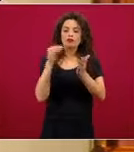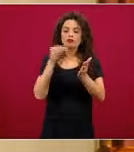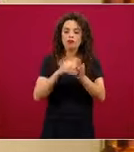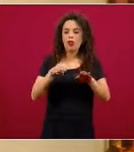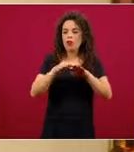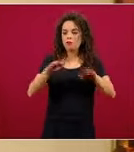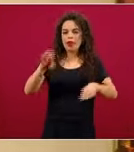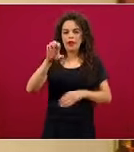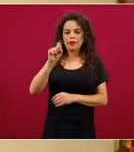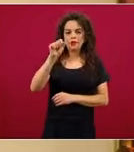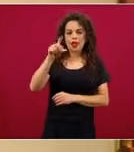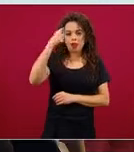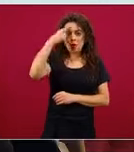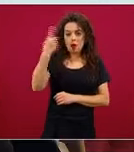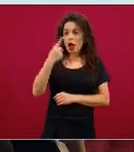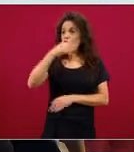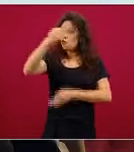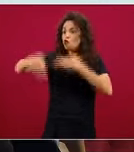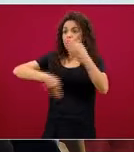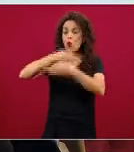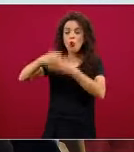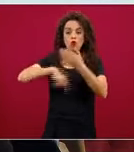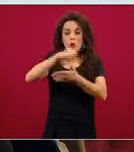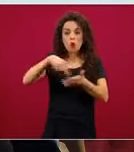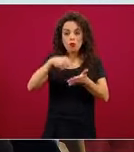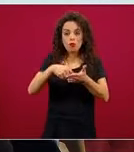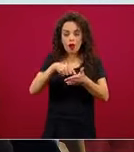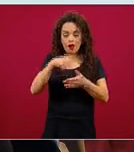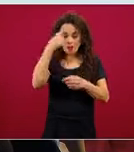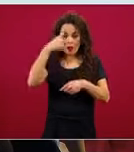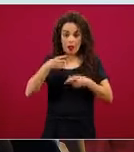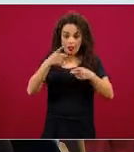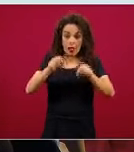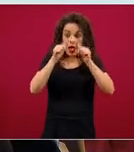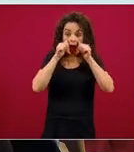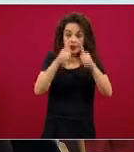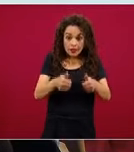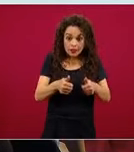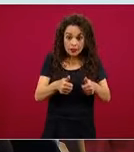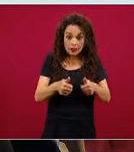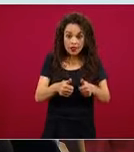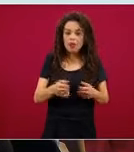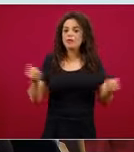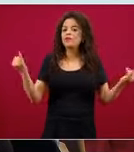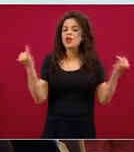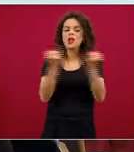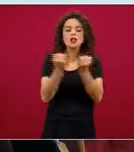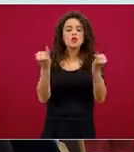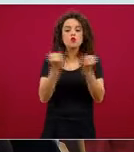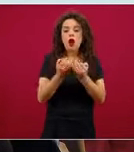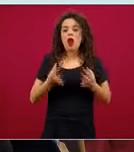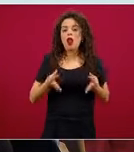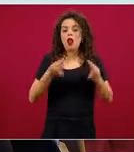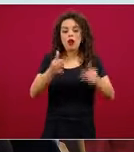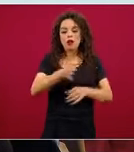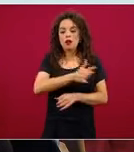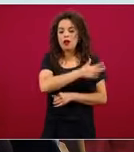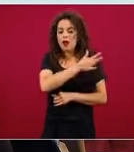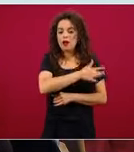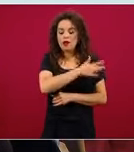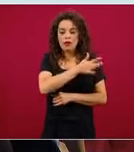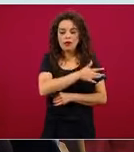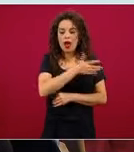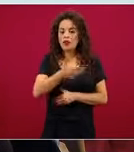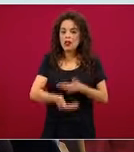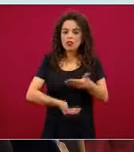centros de atención que ustedes van a ver en un momento, la que sigue por favor, fueran de la misma calidad y ofrecieran los mismos.